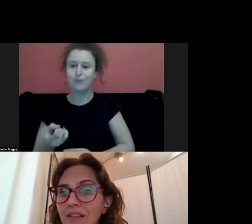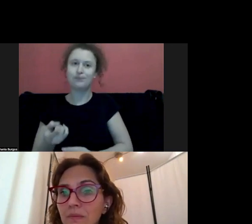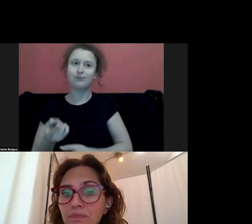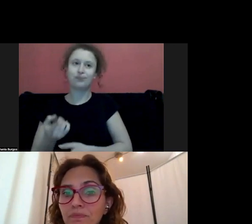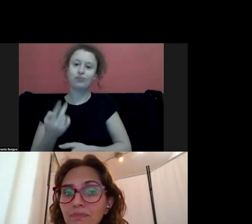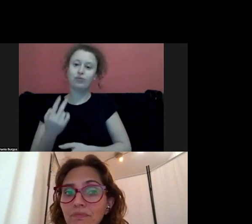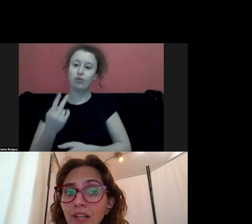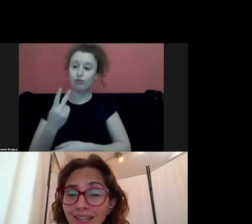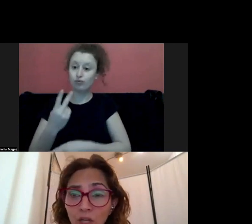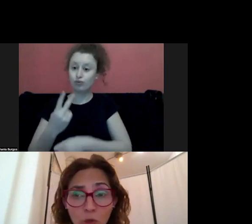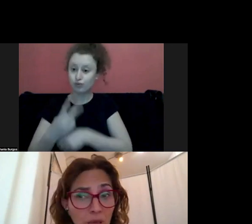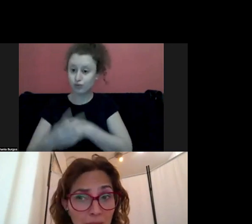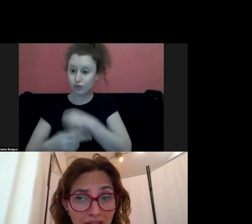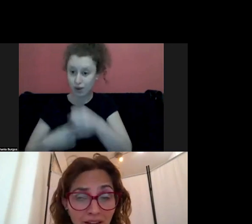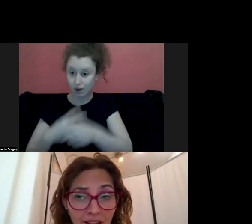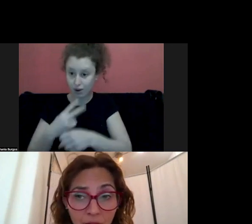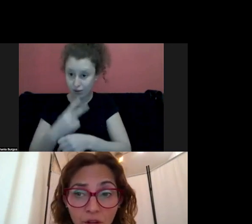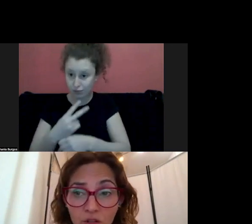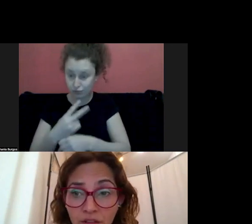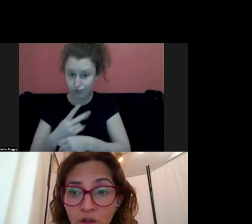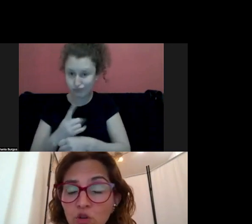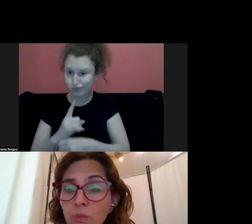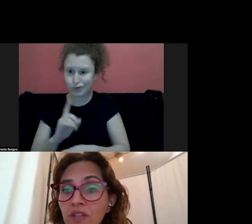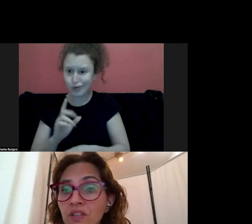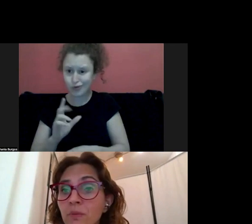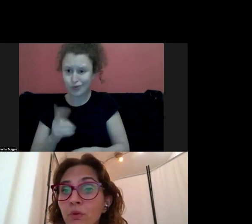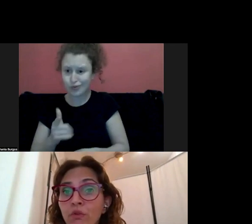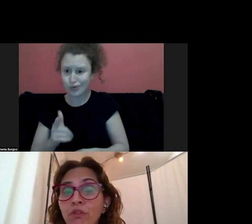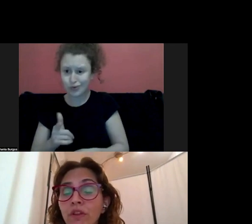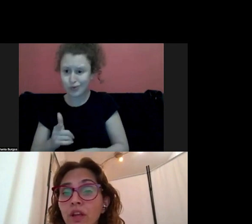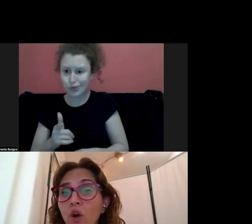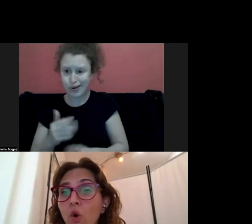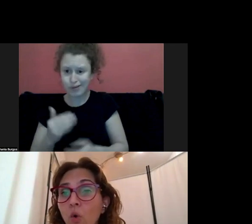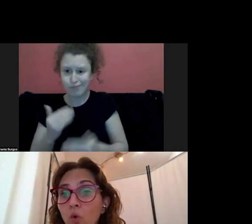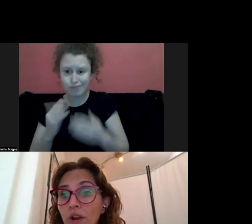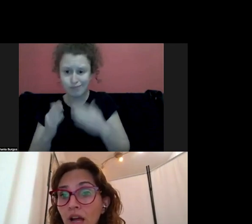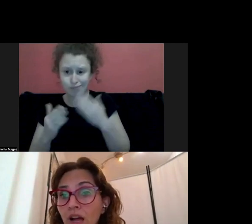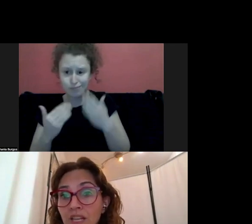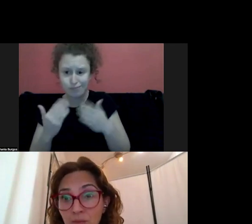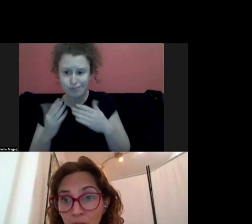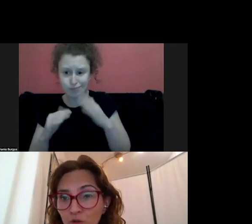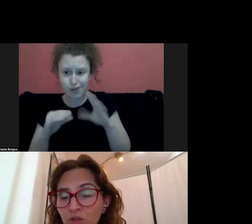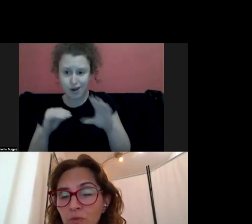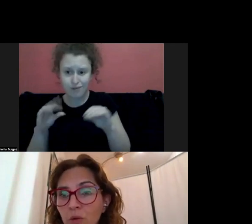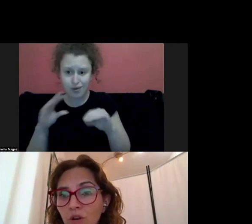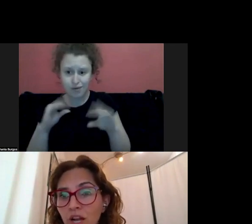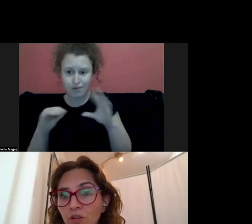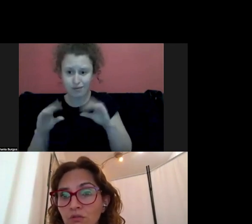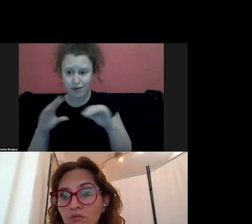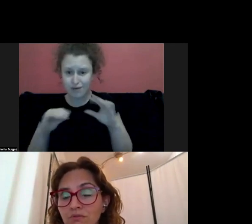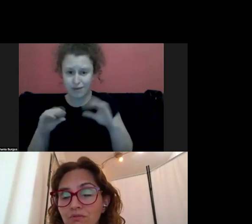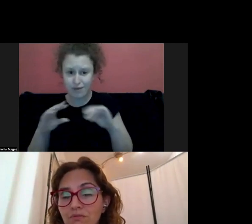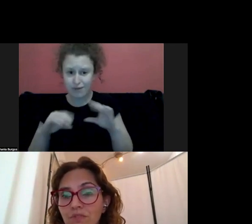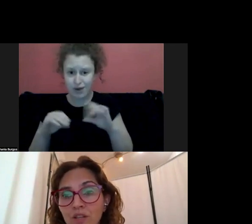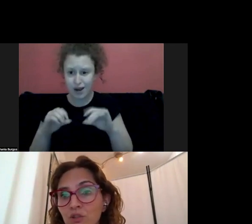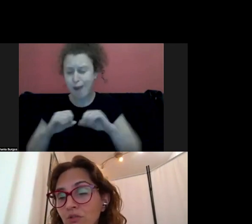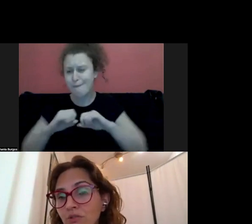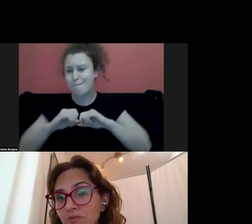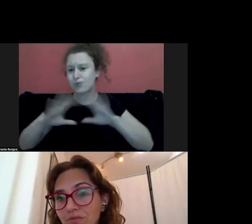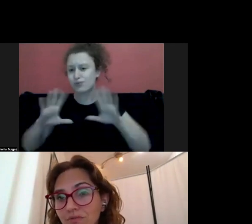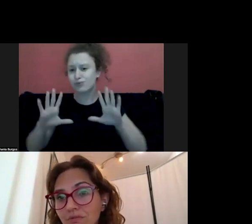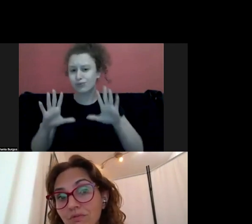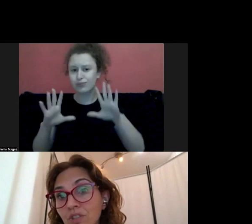justamente es que normalmente alrededor de los 18 meses se produce una explosión de vocabulario.